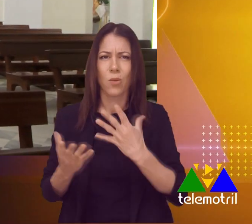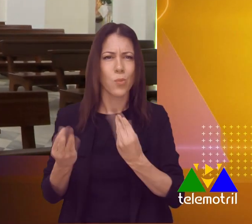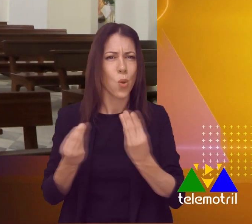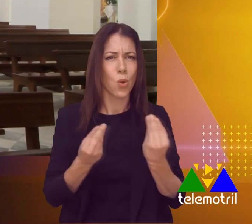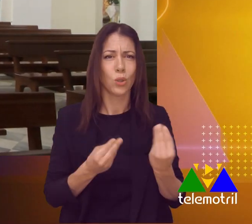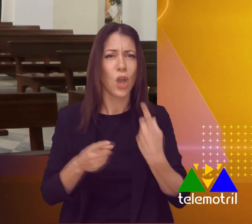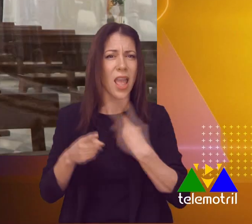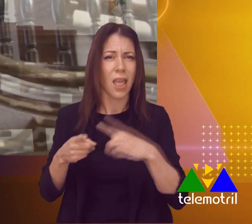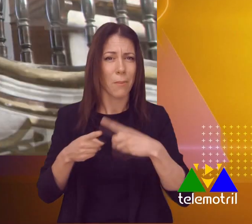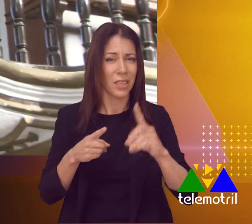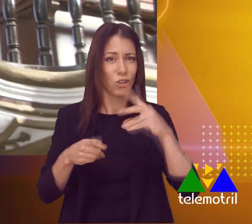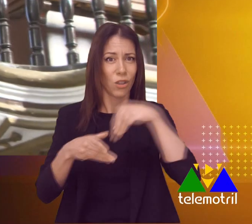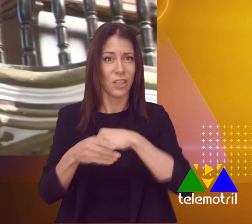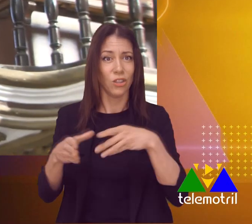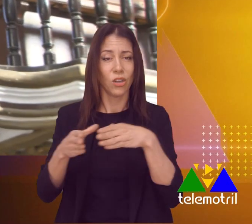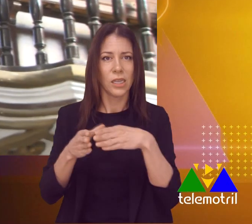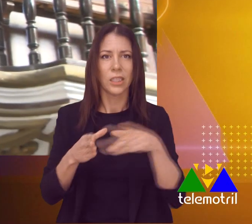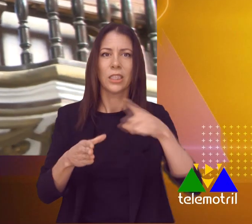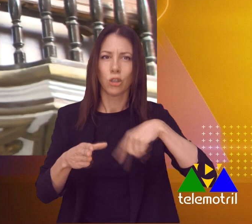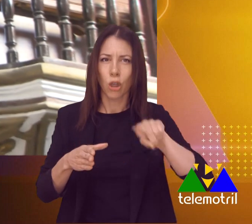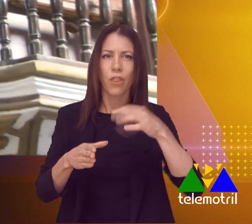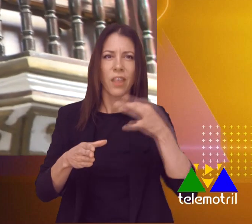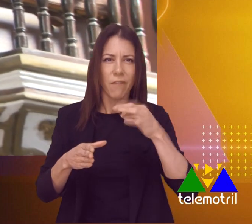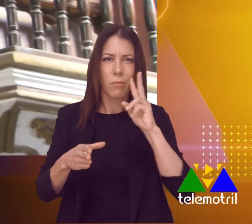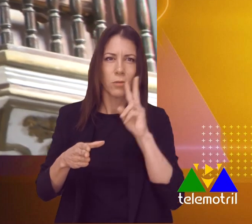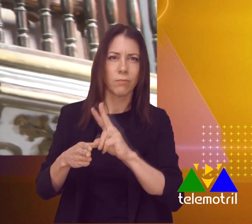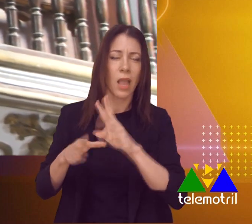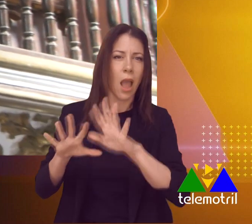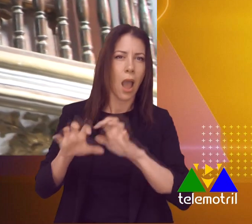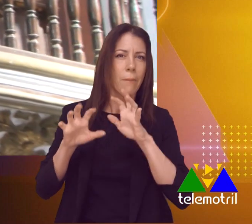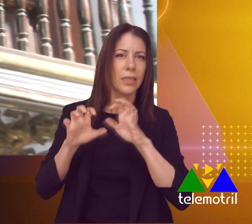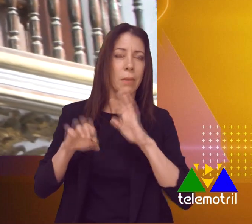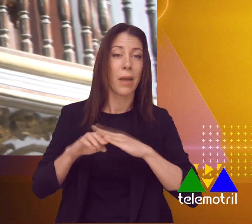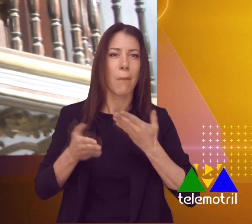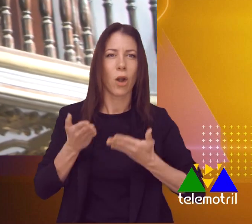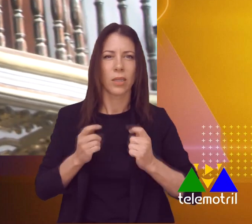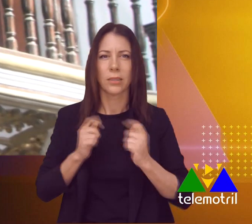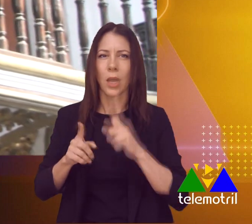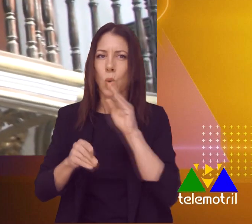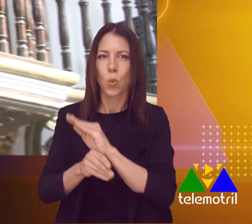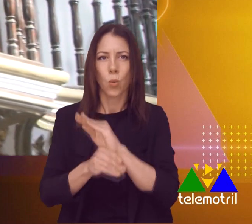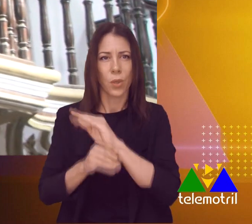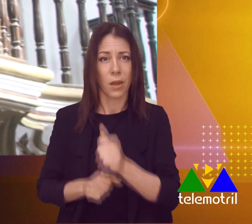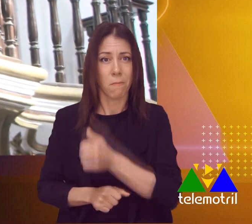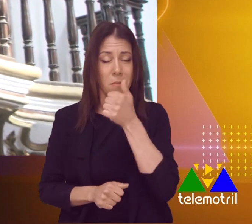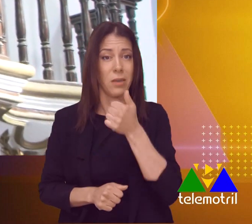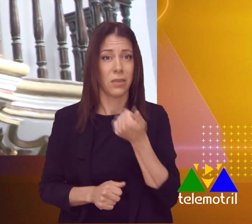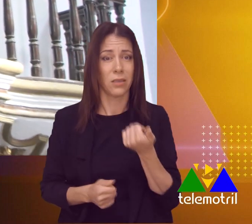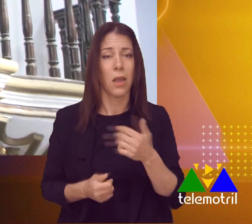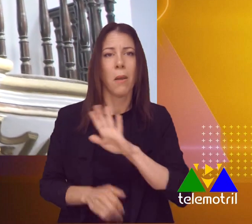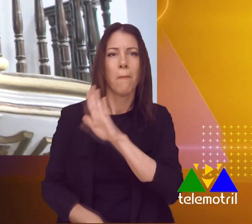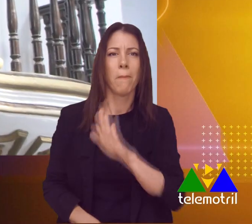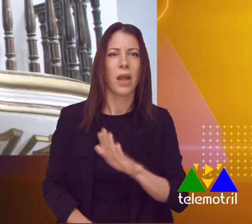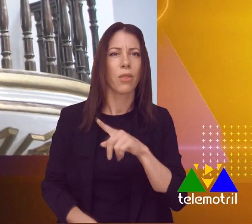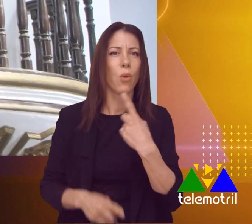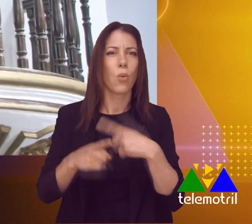de elementos en esta iglesia que debemos aprender quizás a valorar y a cuidar más. Es decir, que eso parece que